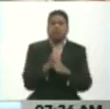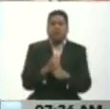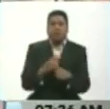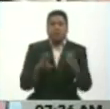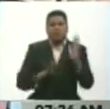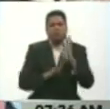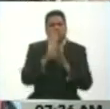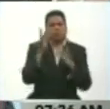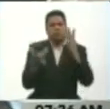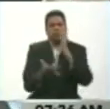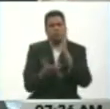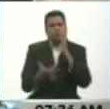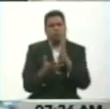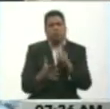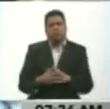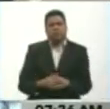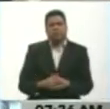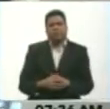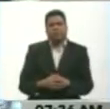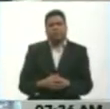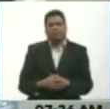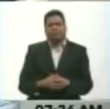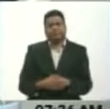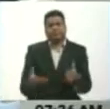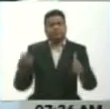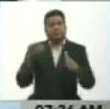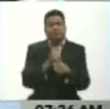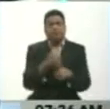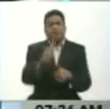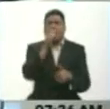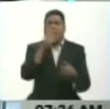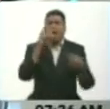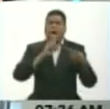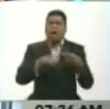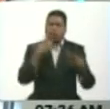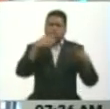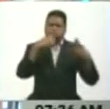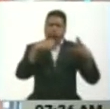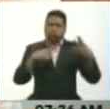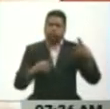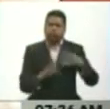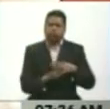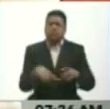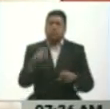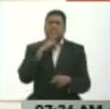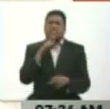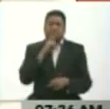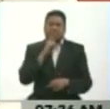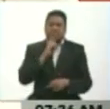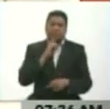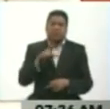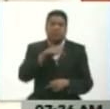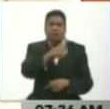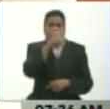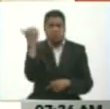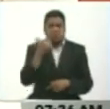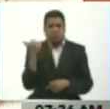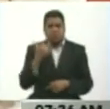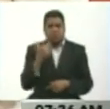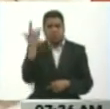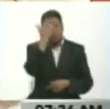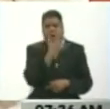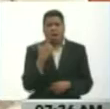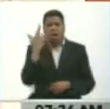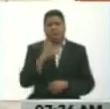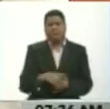desarrollo tecnológico para conseguir agua y todas estas cosas que son difíciles en esa geografía. Y bueno, porque